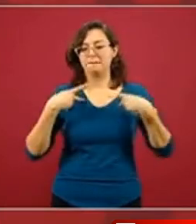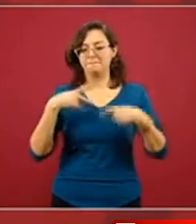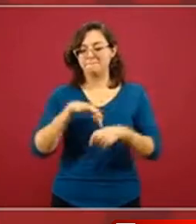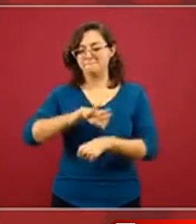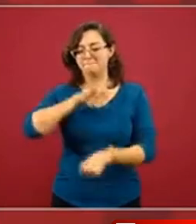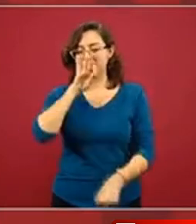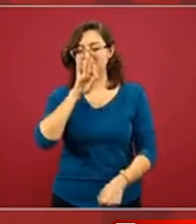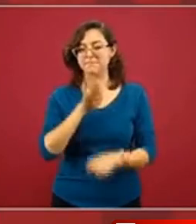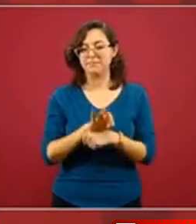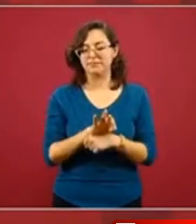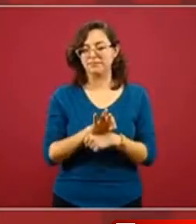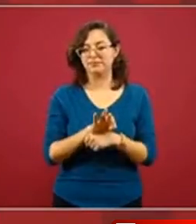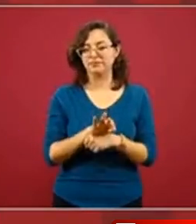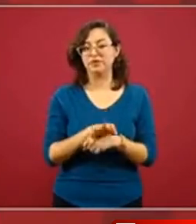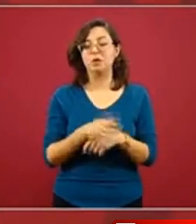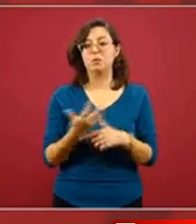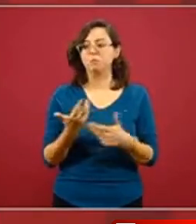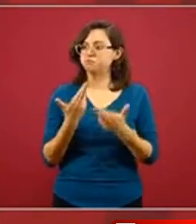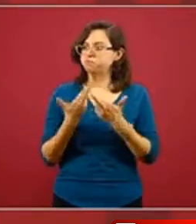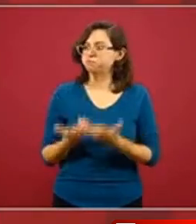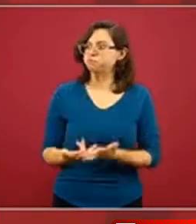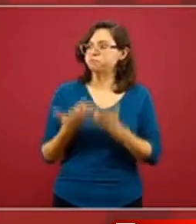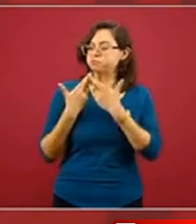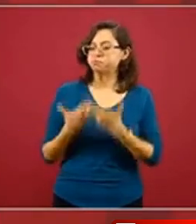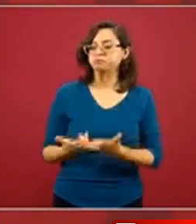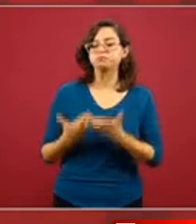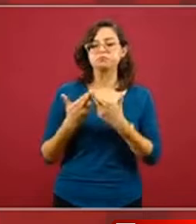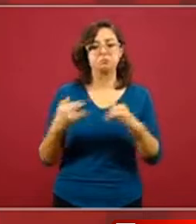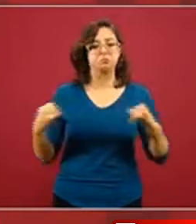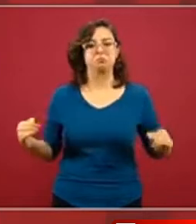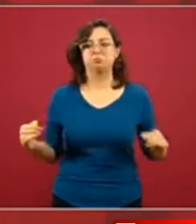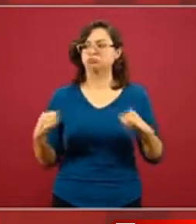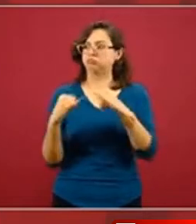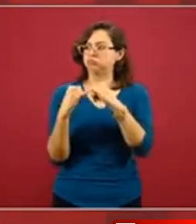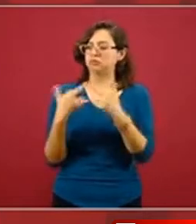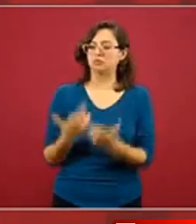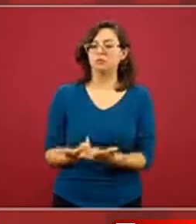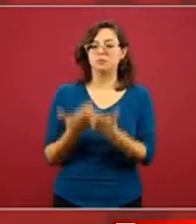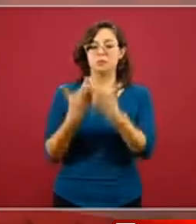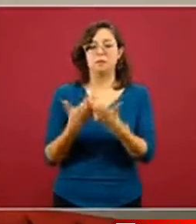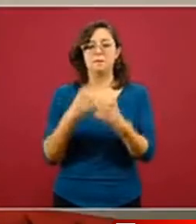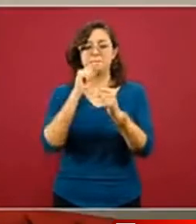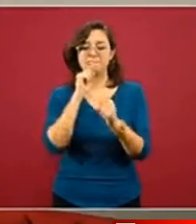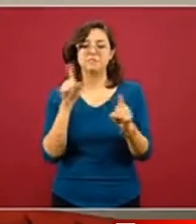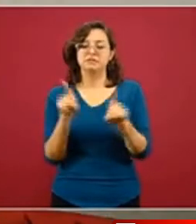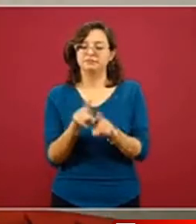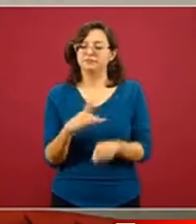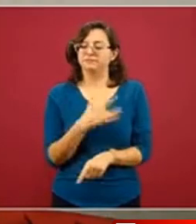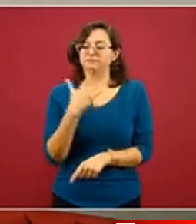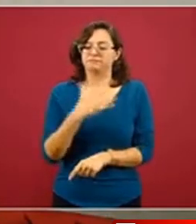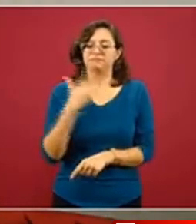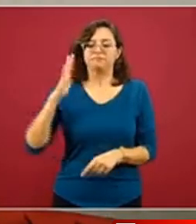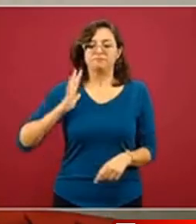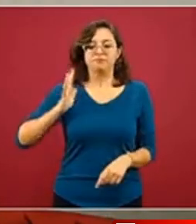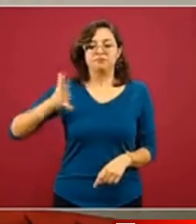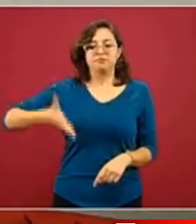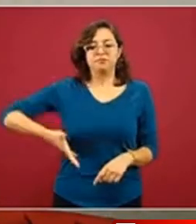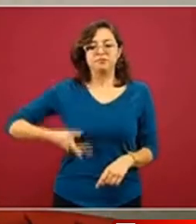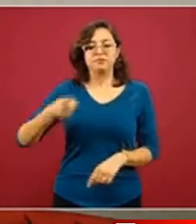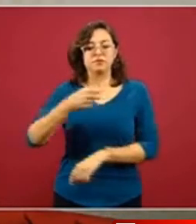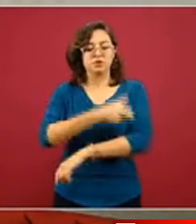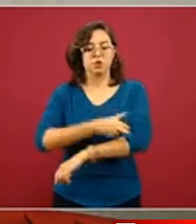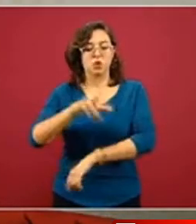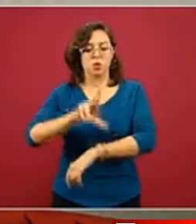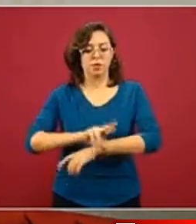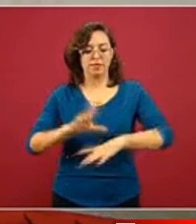que considero sumamente robusta y, como decía el doctor Cruz Vega, también es motivo de orgullo. Esta coordinación se